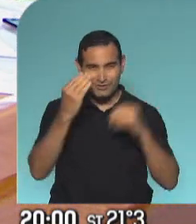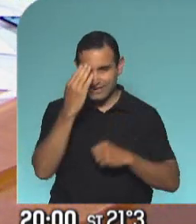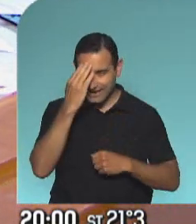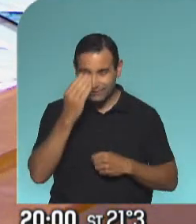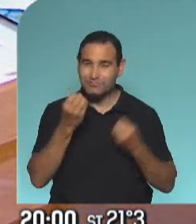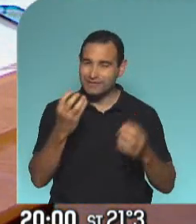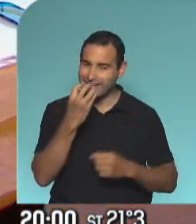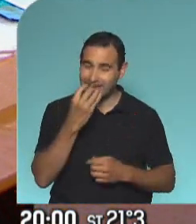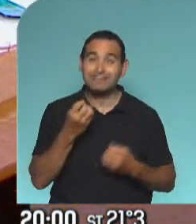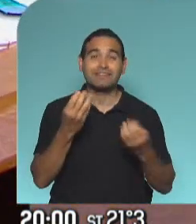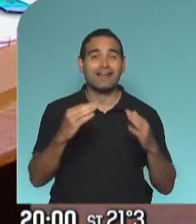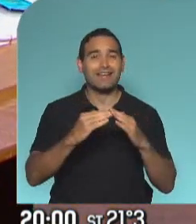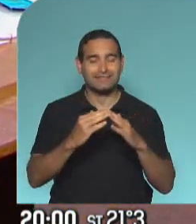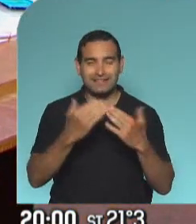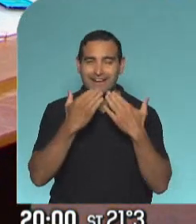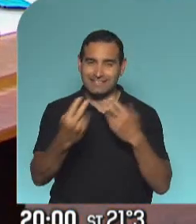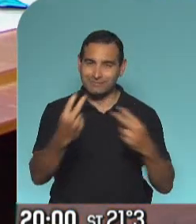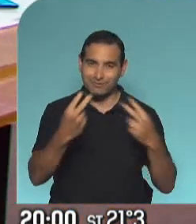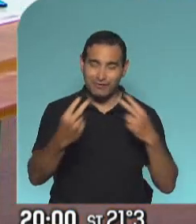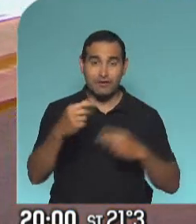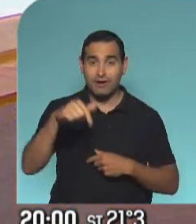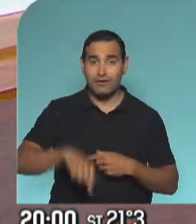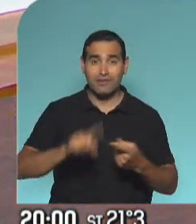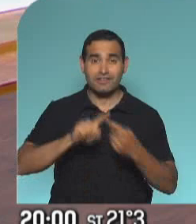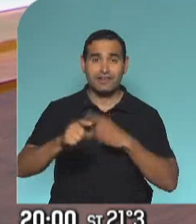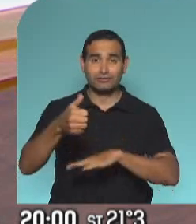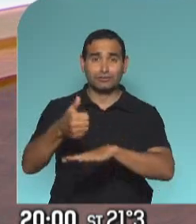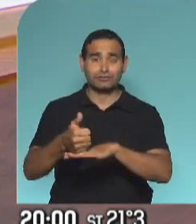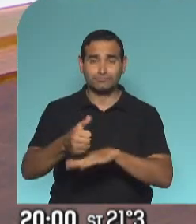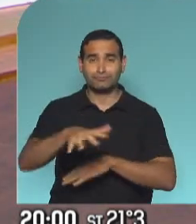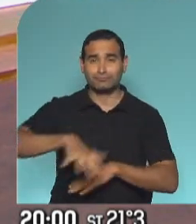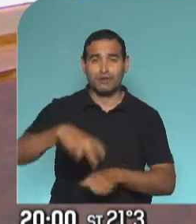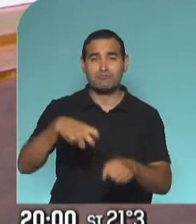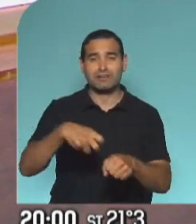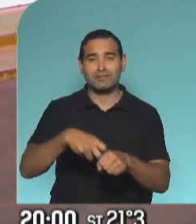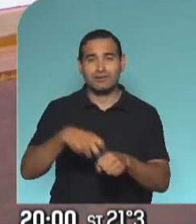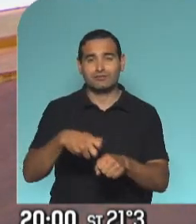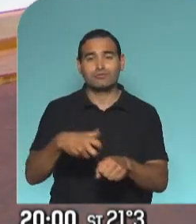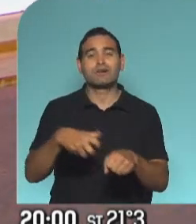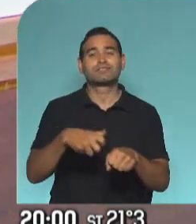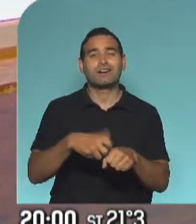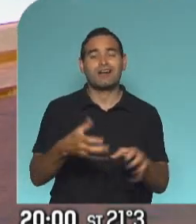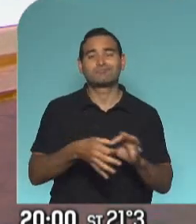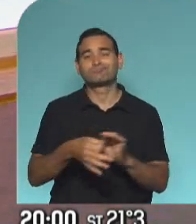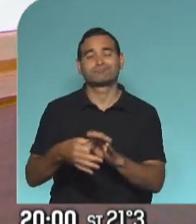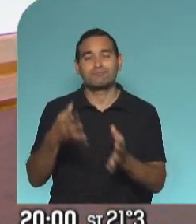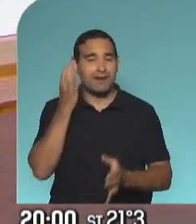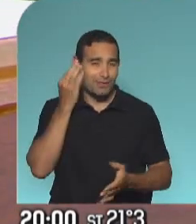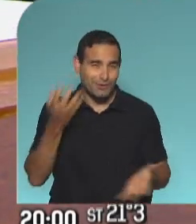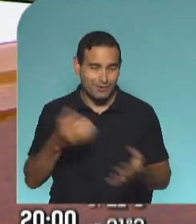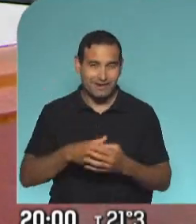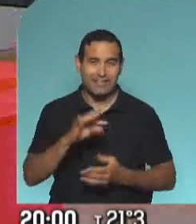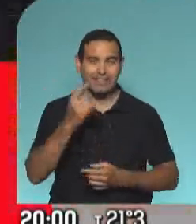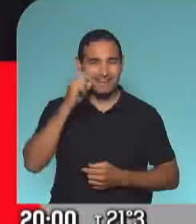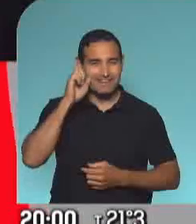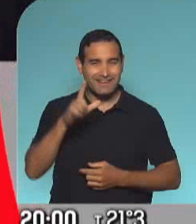¿Cómo estás, Diana? ¿Cómo están en casa? Gracias por estar. Nos vamos directamente a Paternal, que es sinónimo de decir Diego Armando Maradona, con Daniel Castaño. Dani, ¿cómo